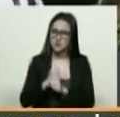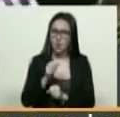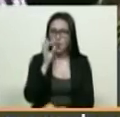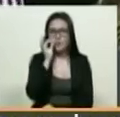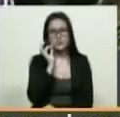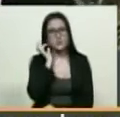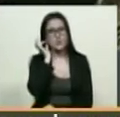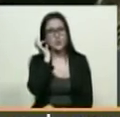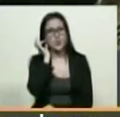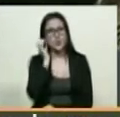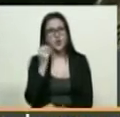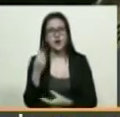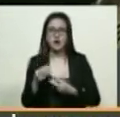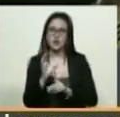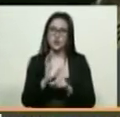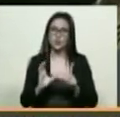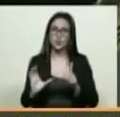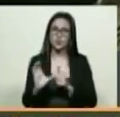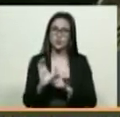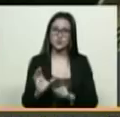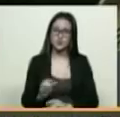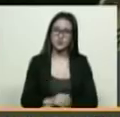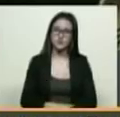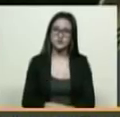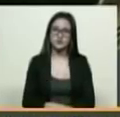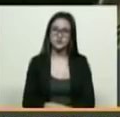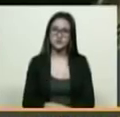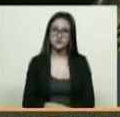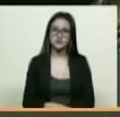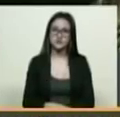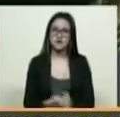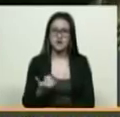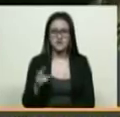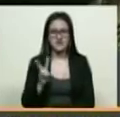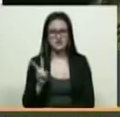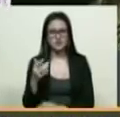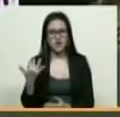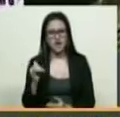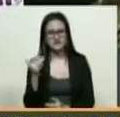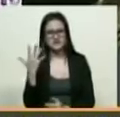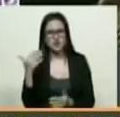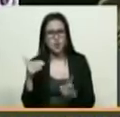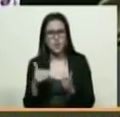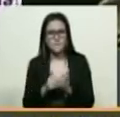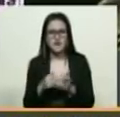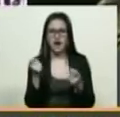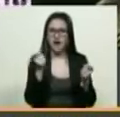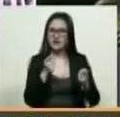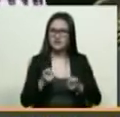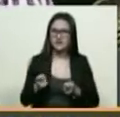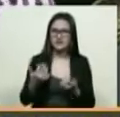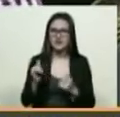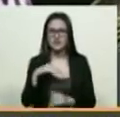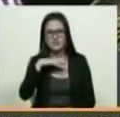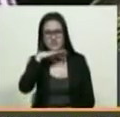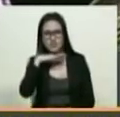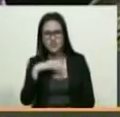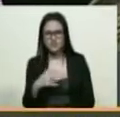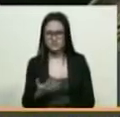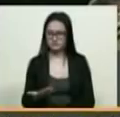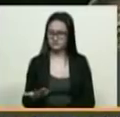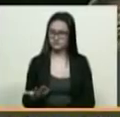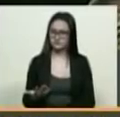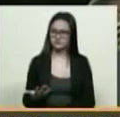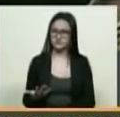hombres y mujeres que hacen cultura. Yo me niego a creer que en Venezuela hay 5.000 cultores, artistas y creadores. Eso es un